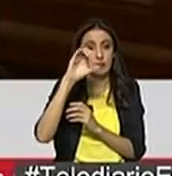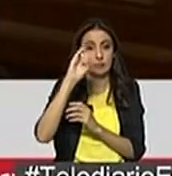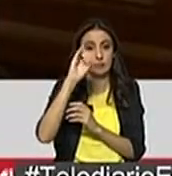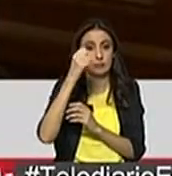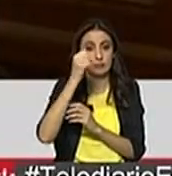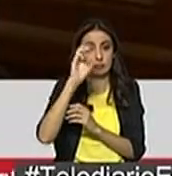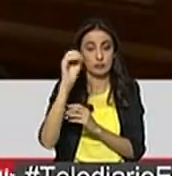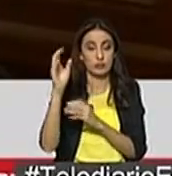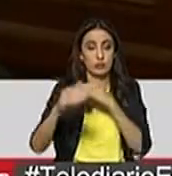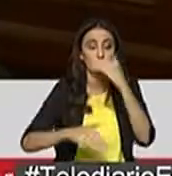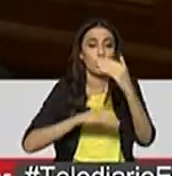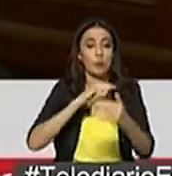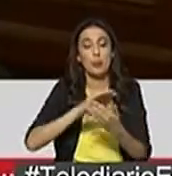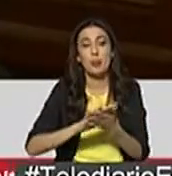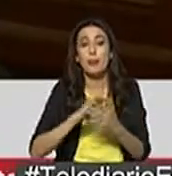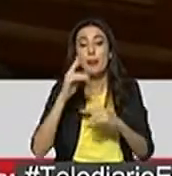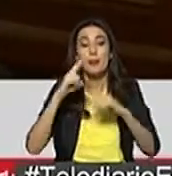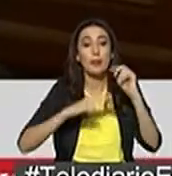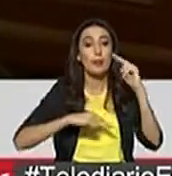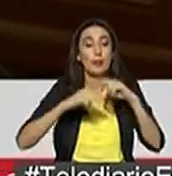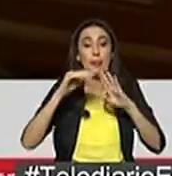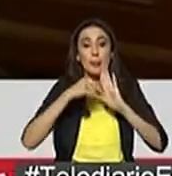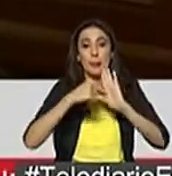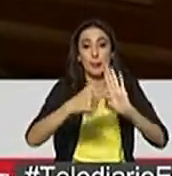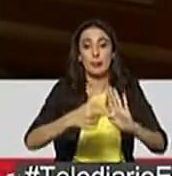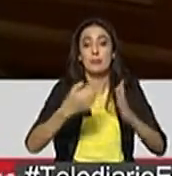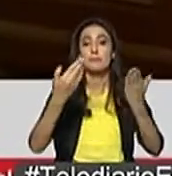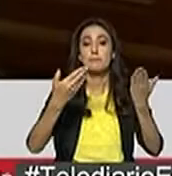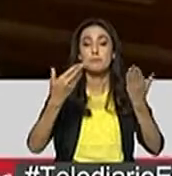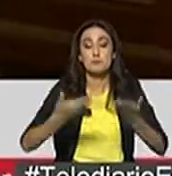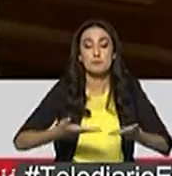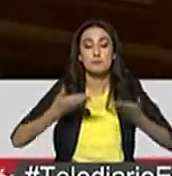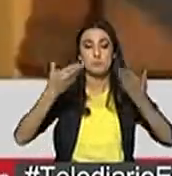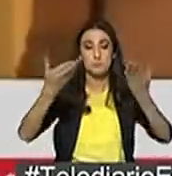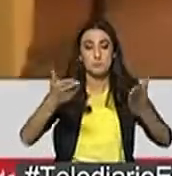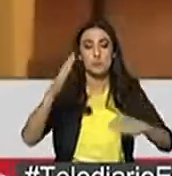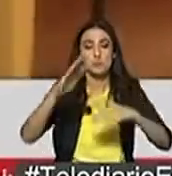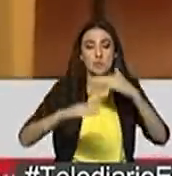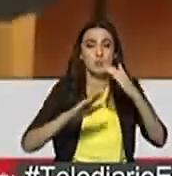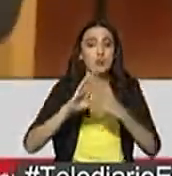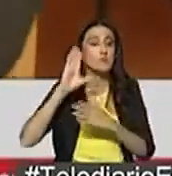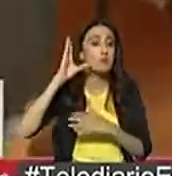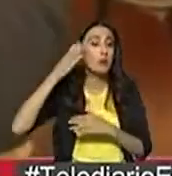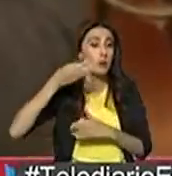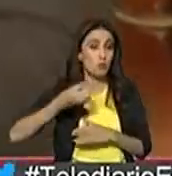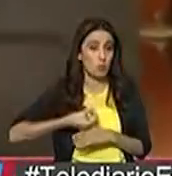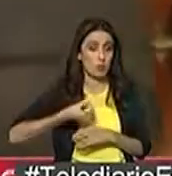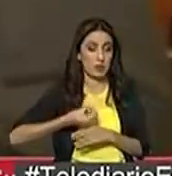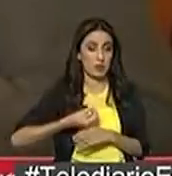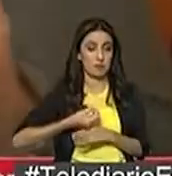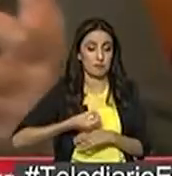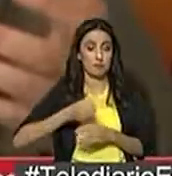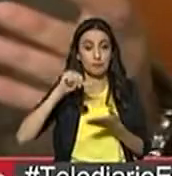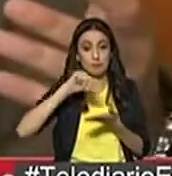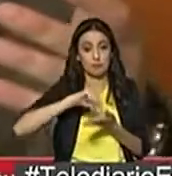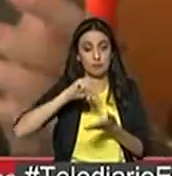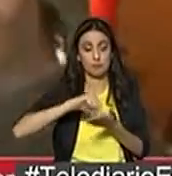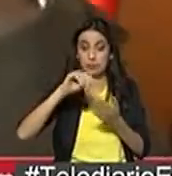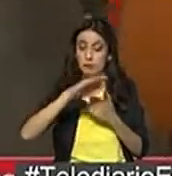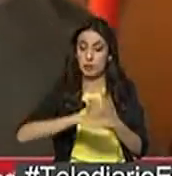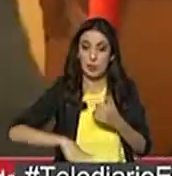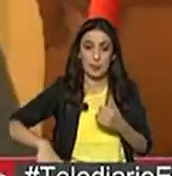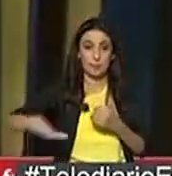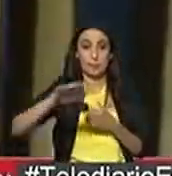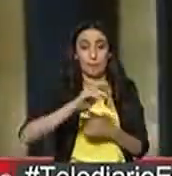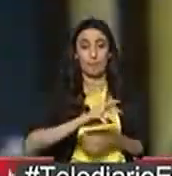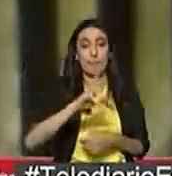también obras nacionales, como es de la canción muy conocida de Cuenca, La ciudad de mil aleros, de Renato